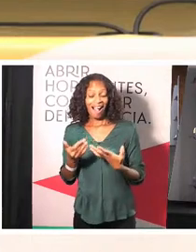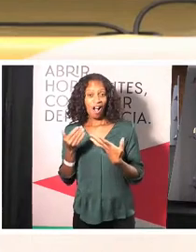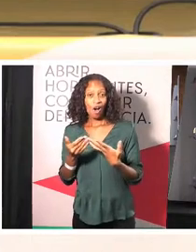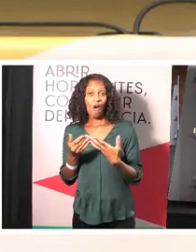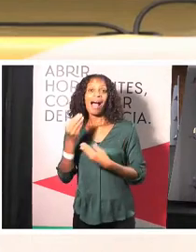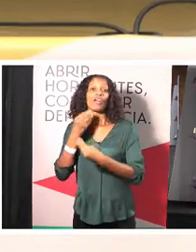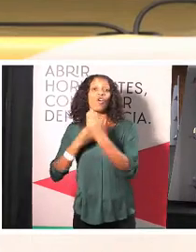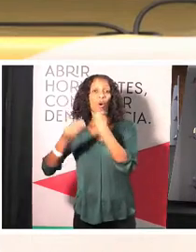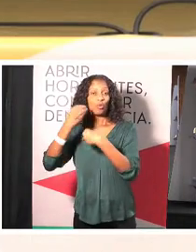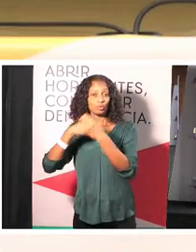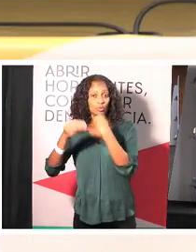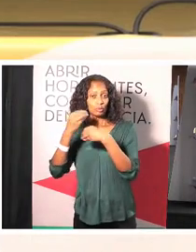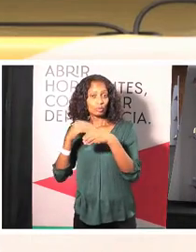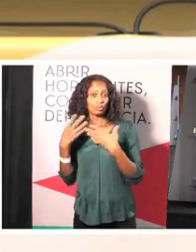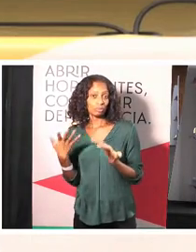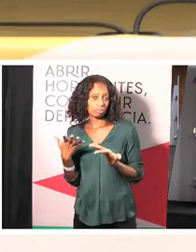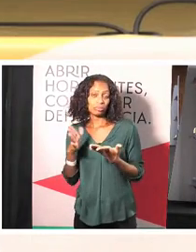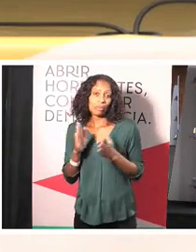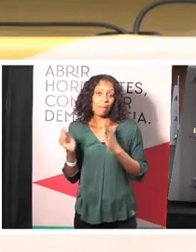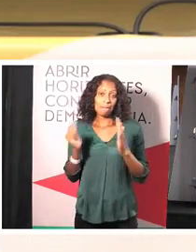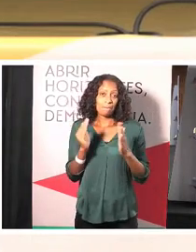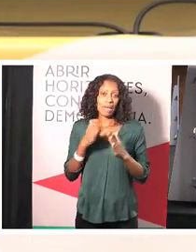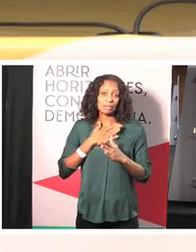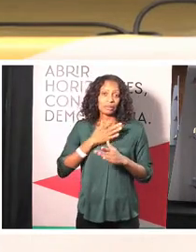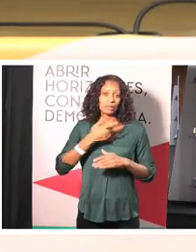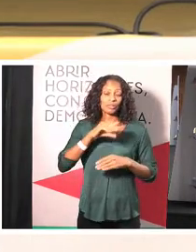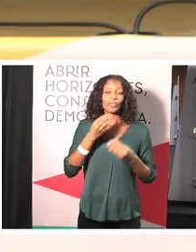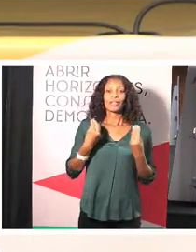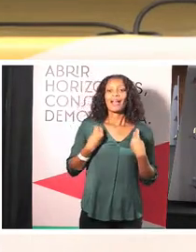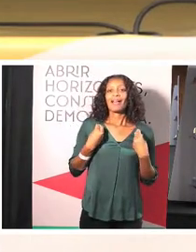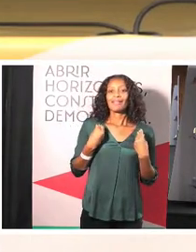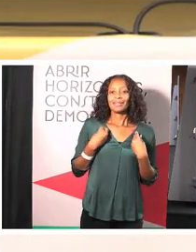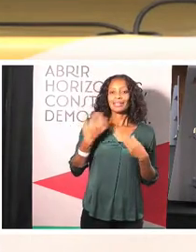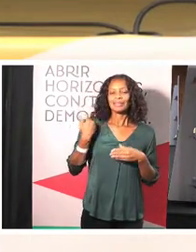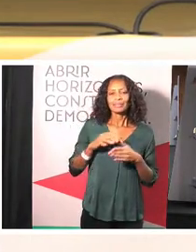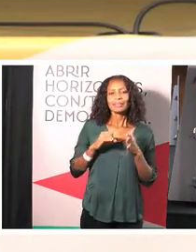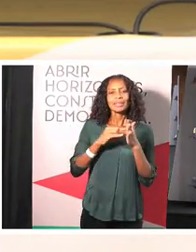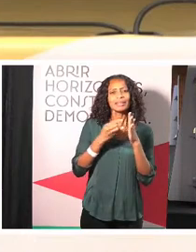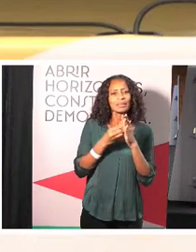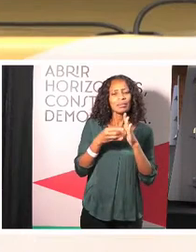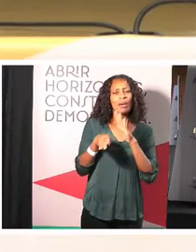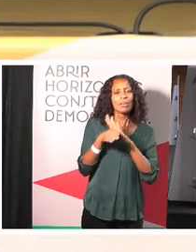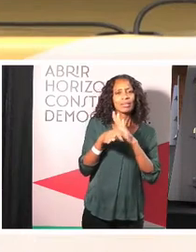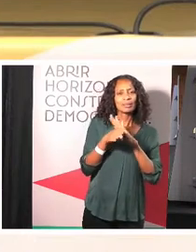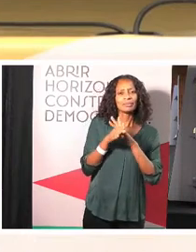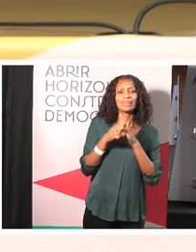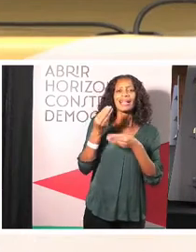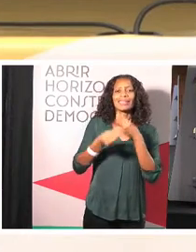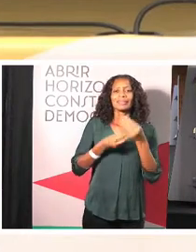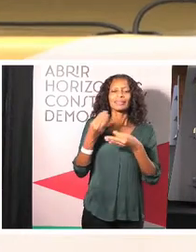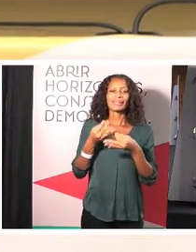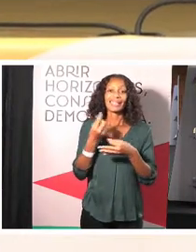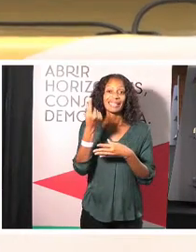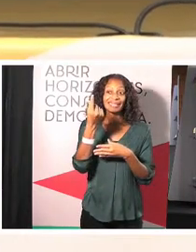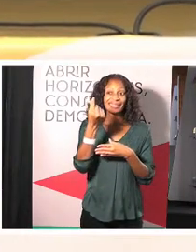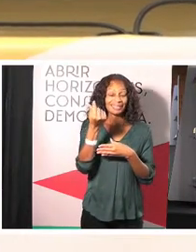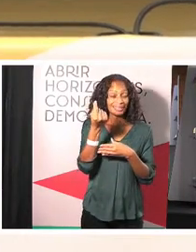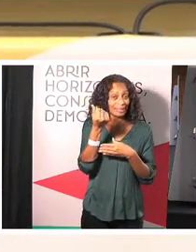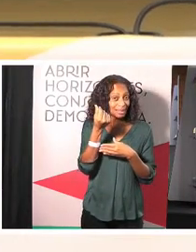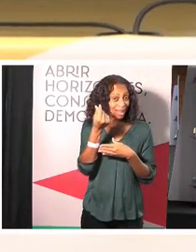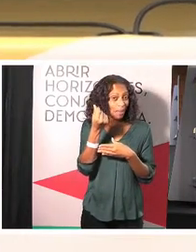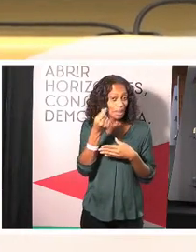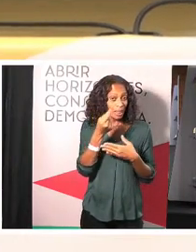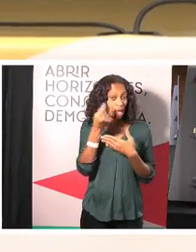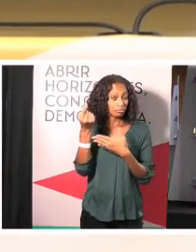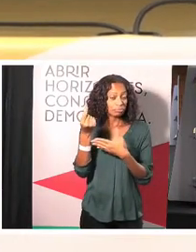Cada vez que encendemos el móvil, pues estamos manteniendo el propio sistema y estamos introduciendo el capital en esferas donde antes pues no estaban, desde pues